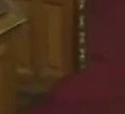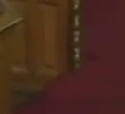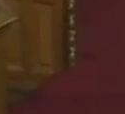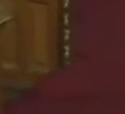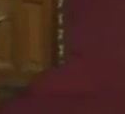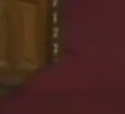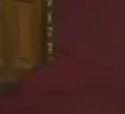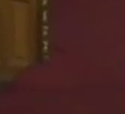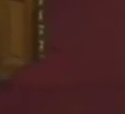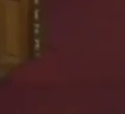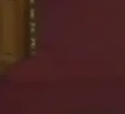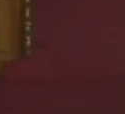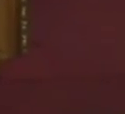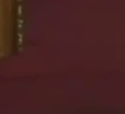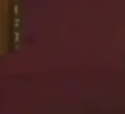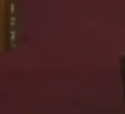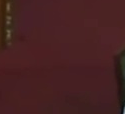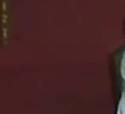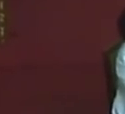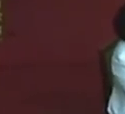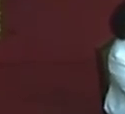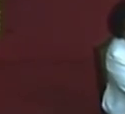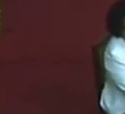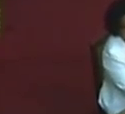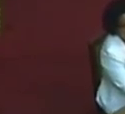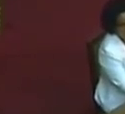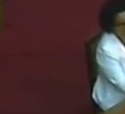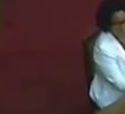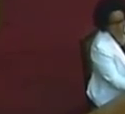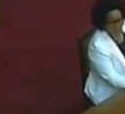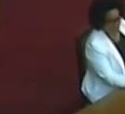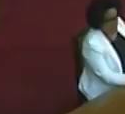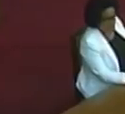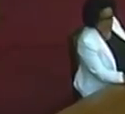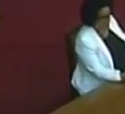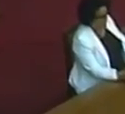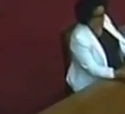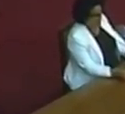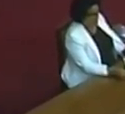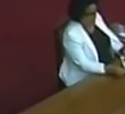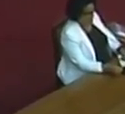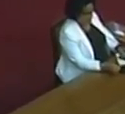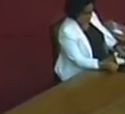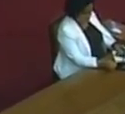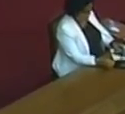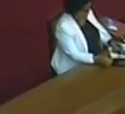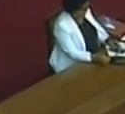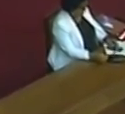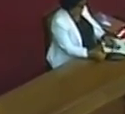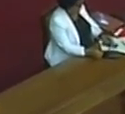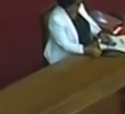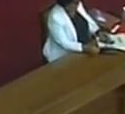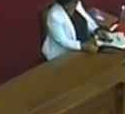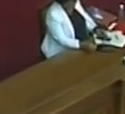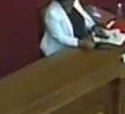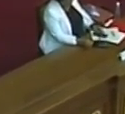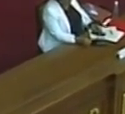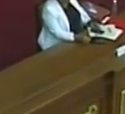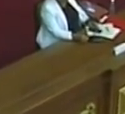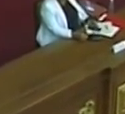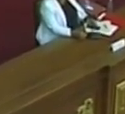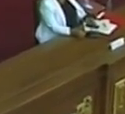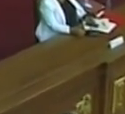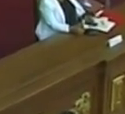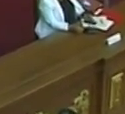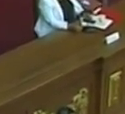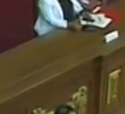Tamayo están hoy presentes en las generaciones, por lo menos del 60, con Jorge